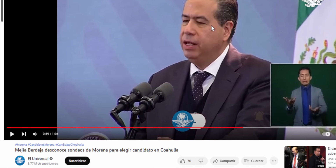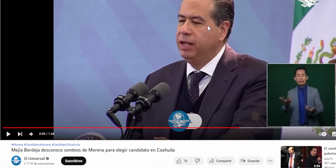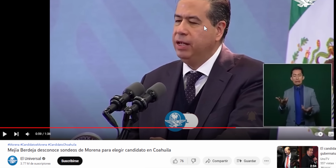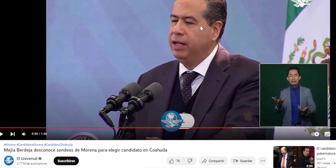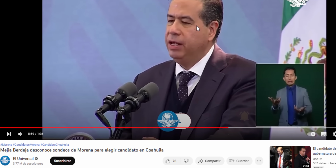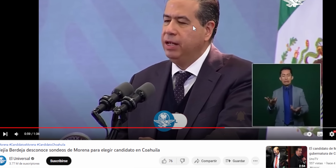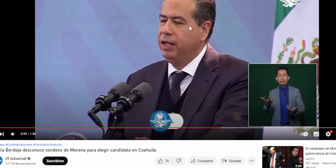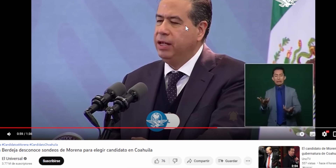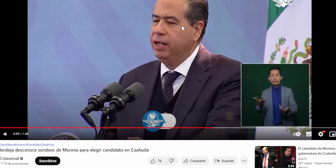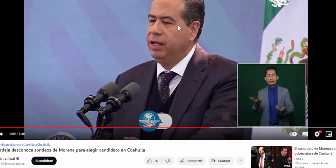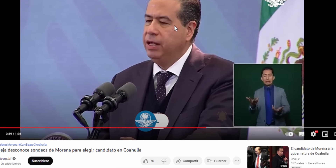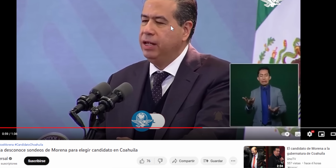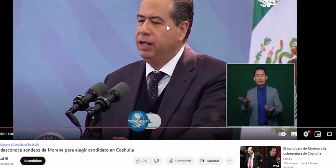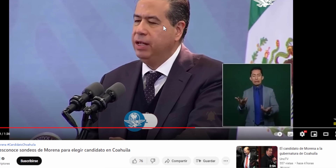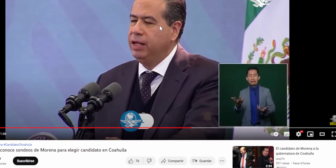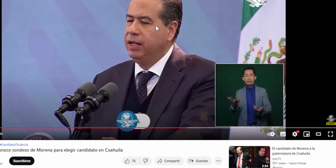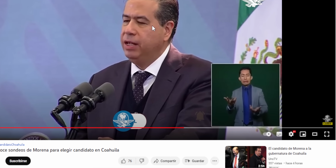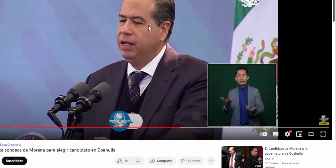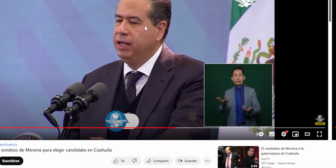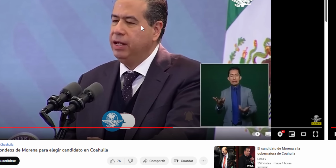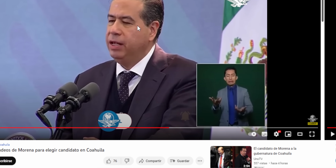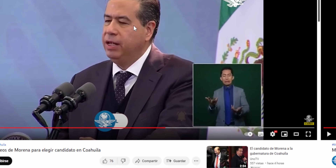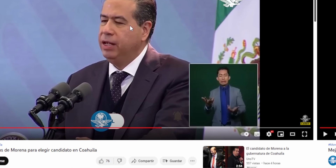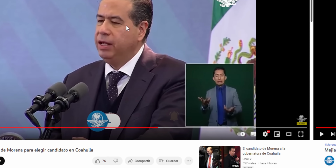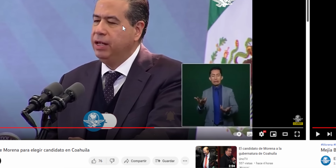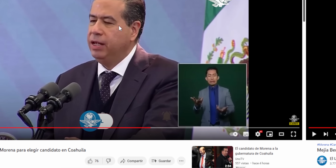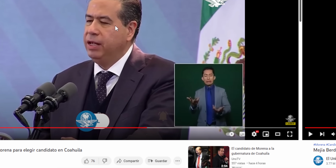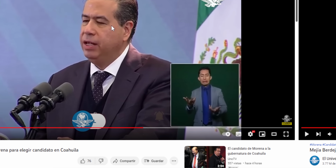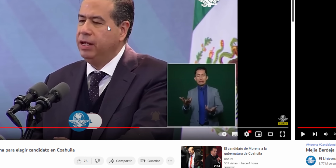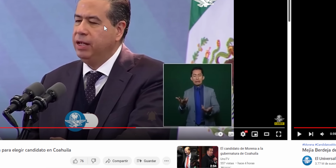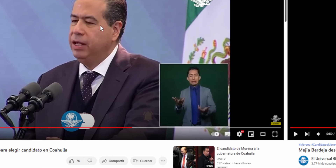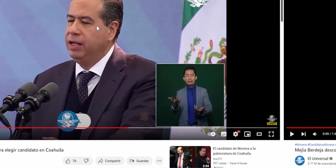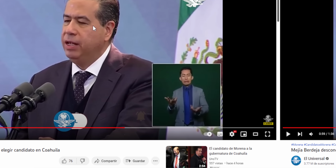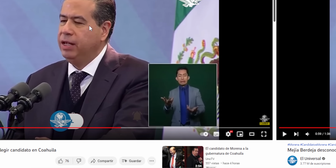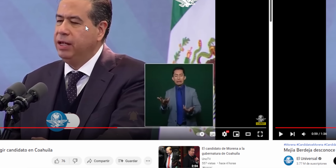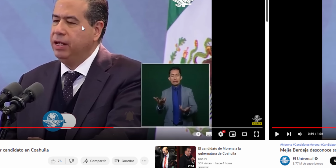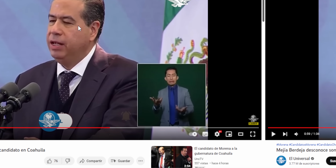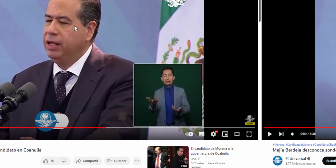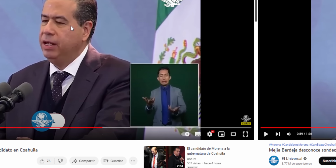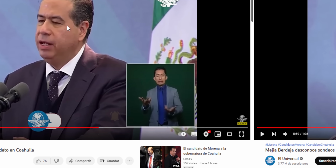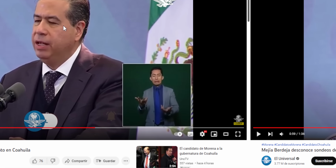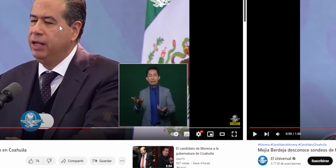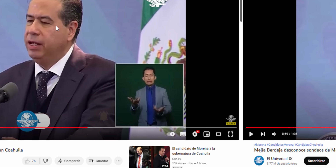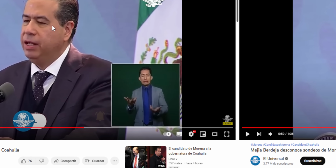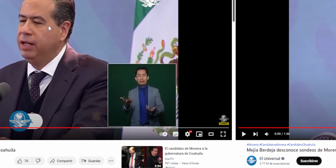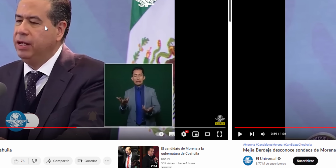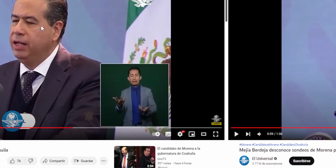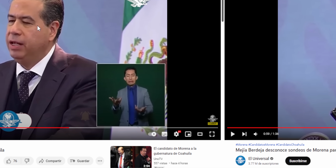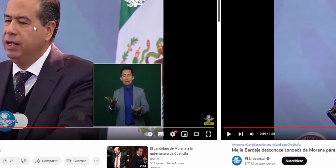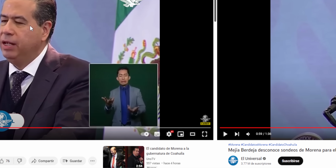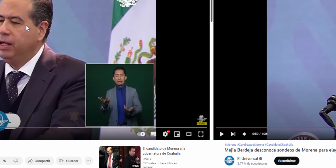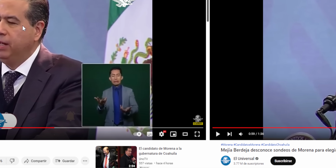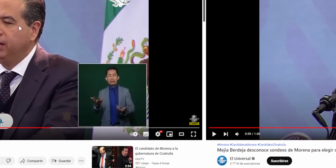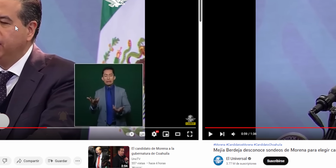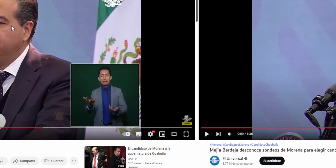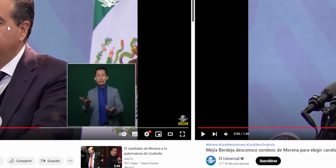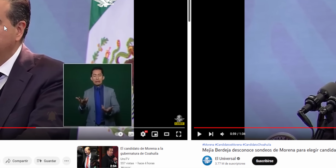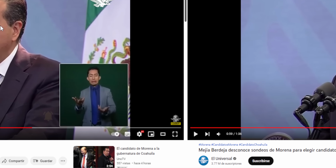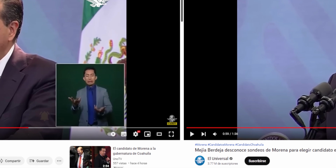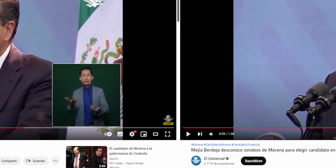último que se tiene de conocimiento es que mencionaron que el trabajo de la fiscalía general de Nuevo León había sido un trabajo impecable